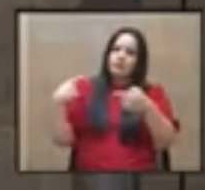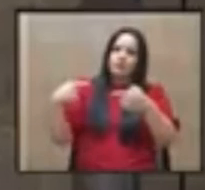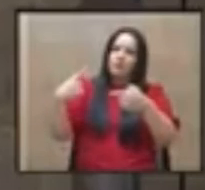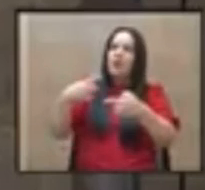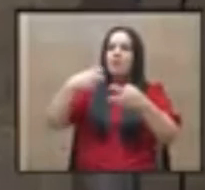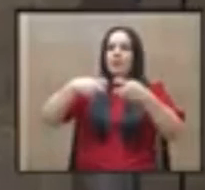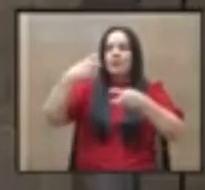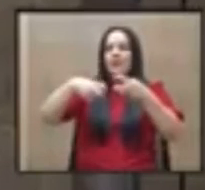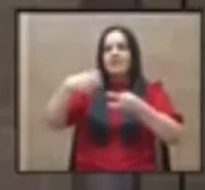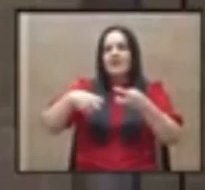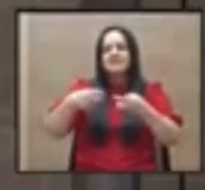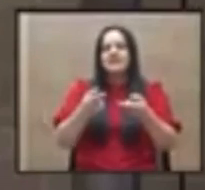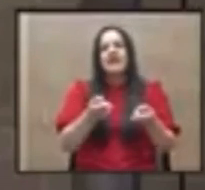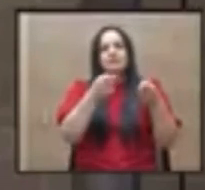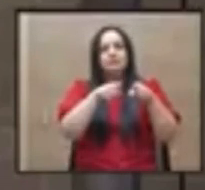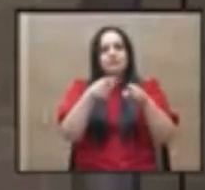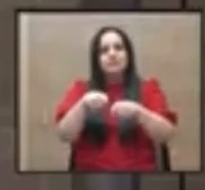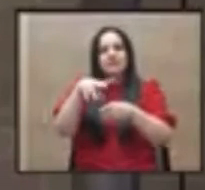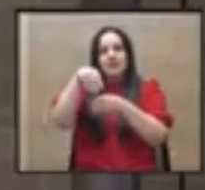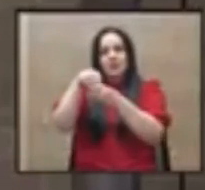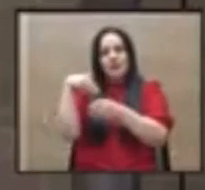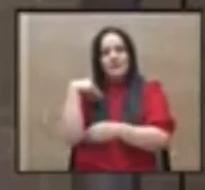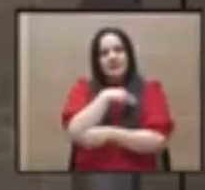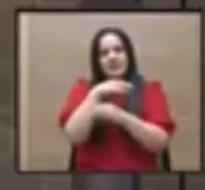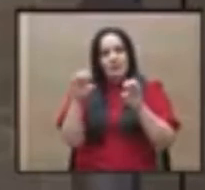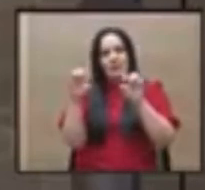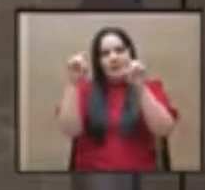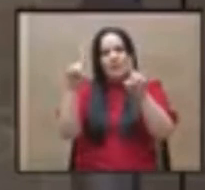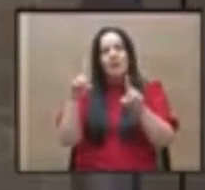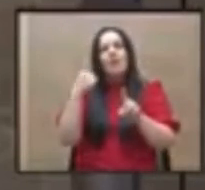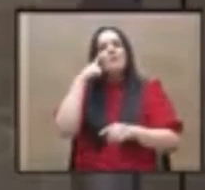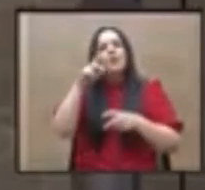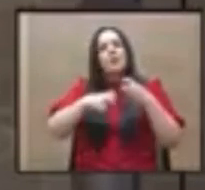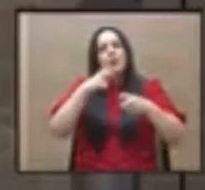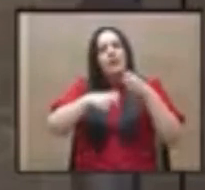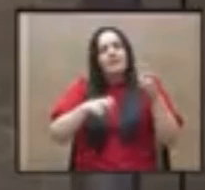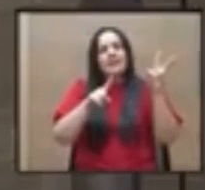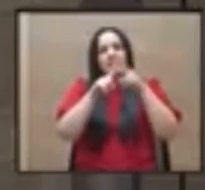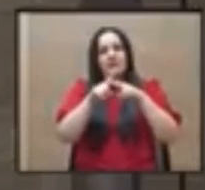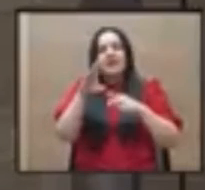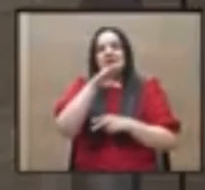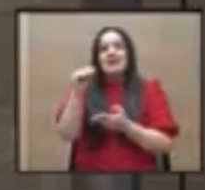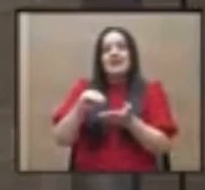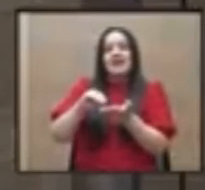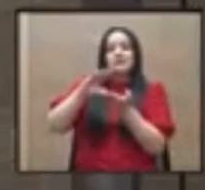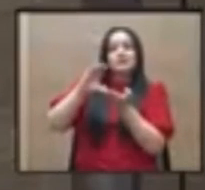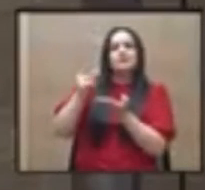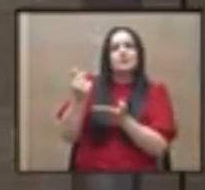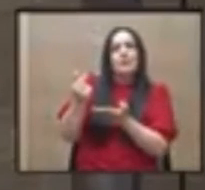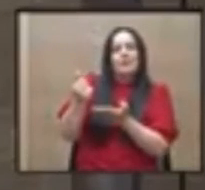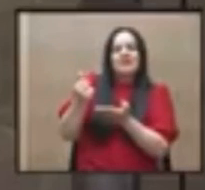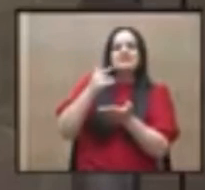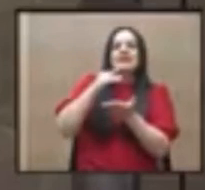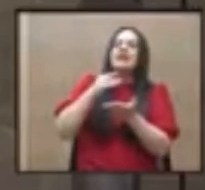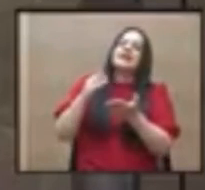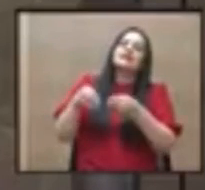de Educación. Esto por problemas de ejecución y las sumas fueron giradas de